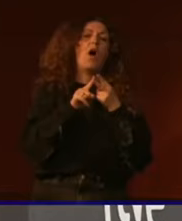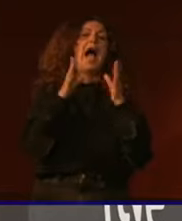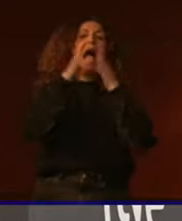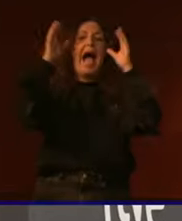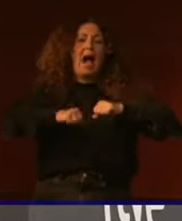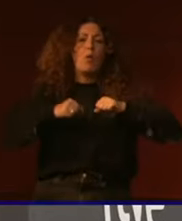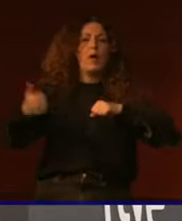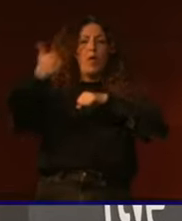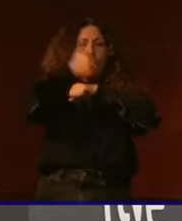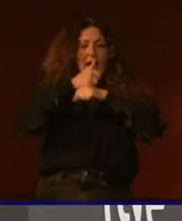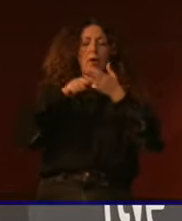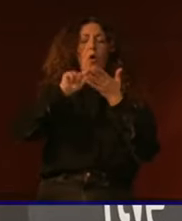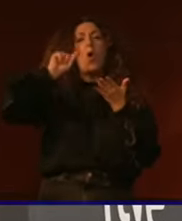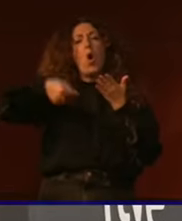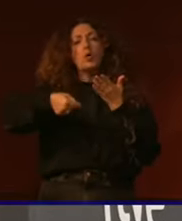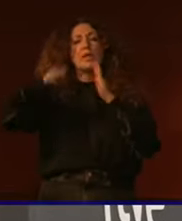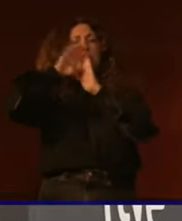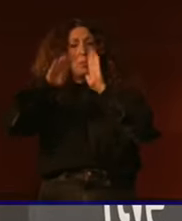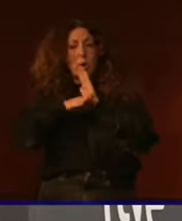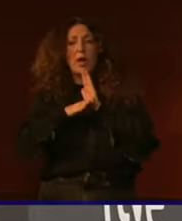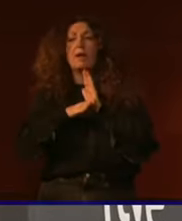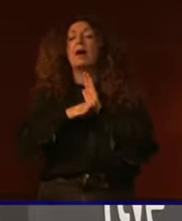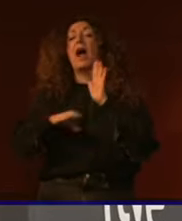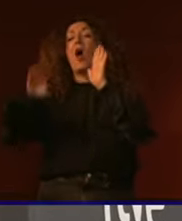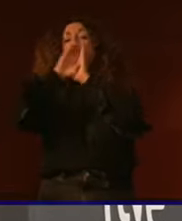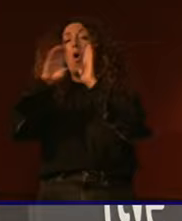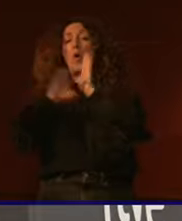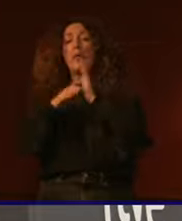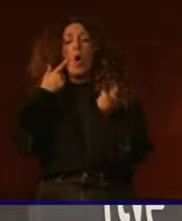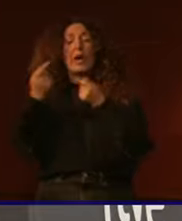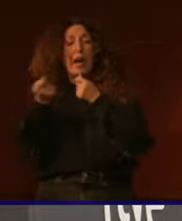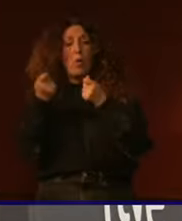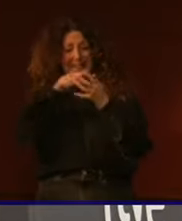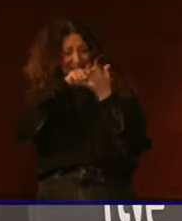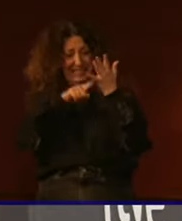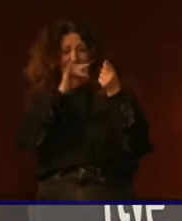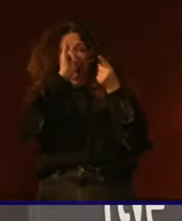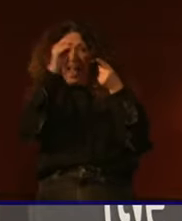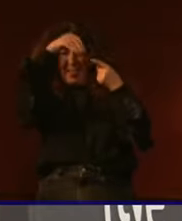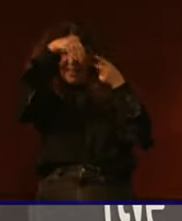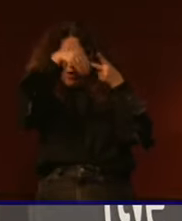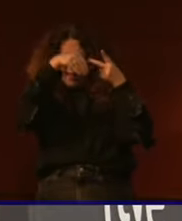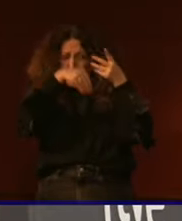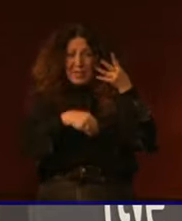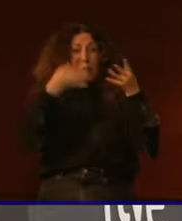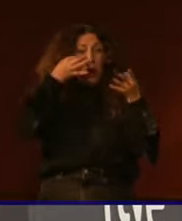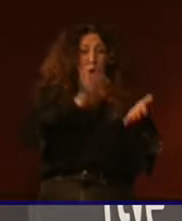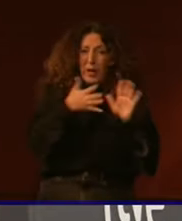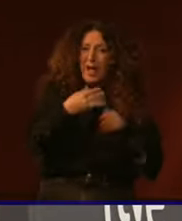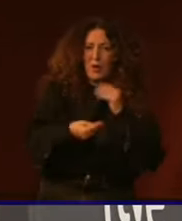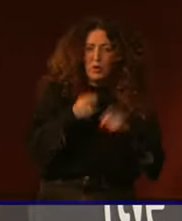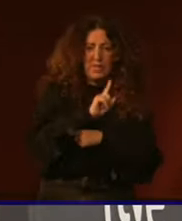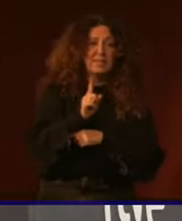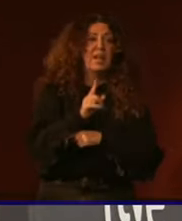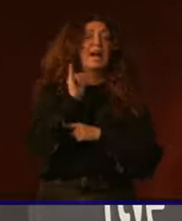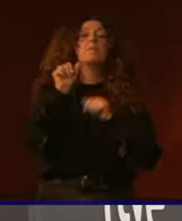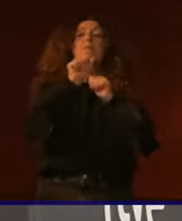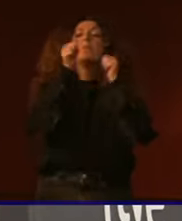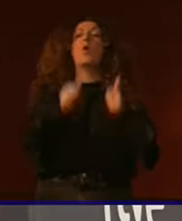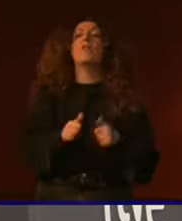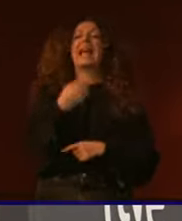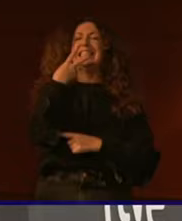los códigos de autorregulación aparece, pero en la práctica no se ha desarrollado. En general hay tres tipos o tres